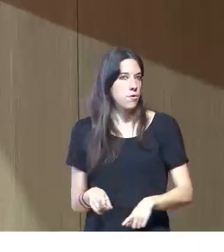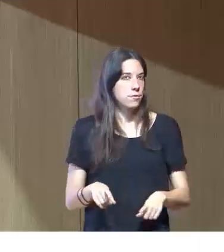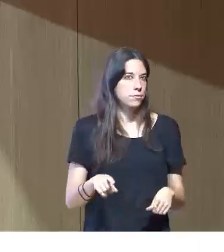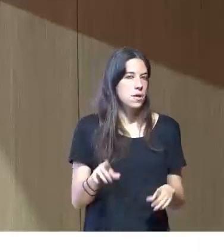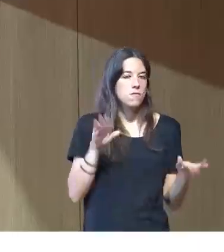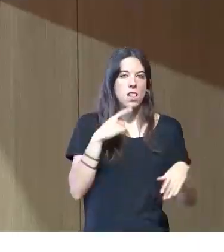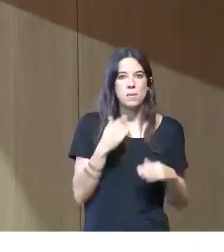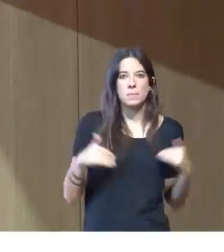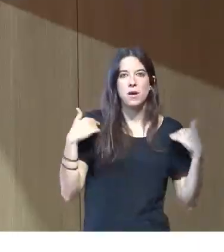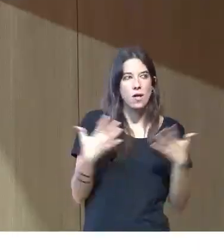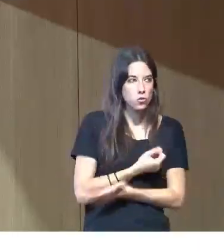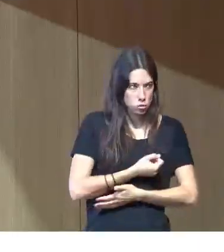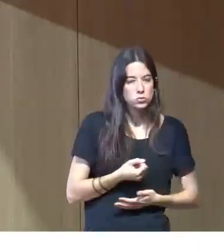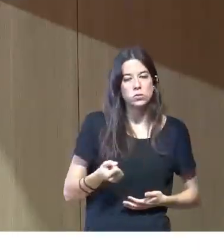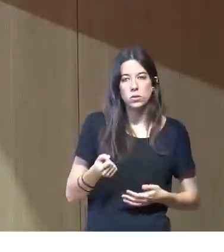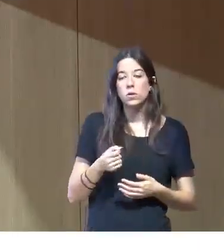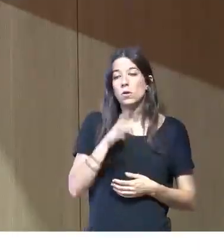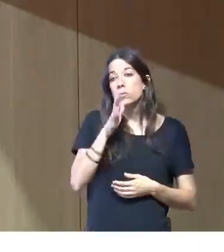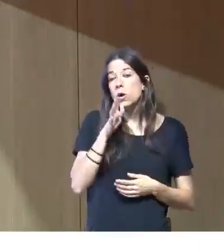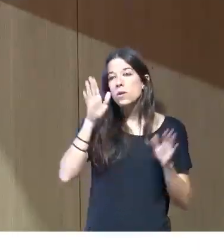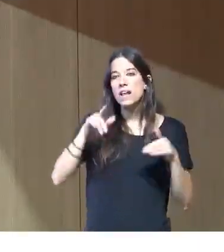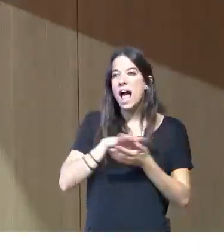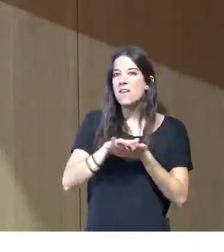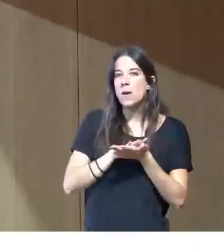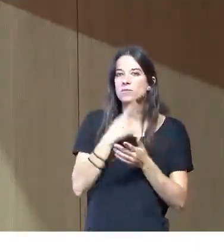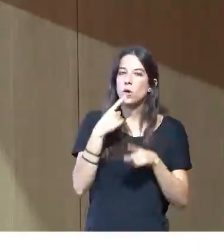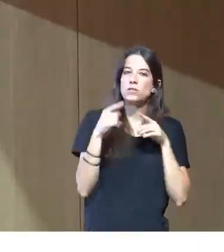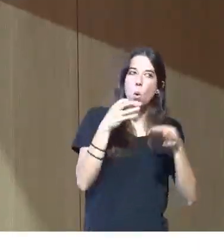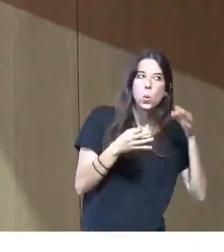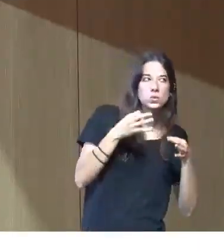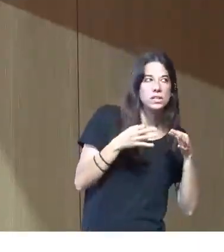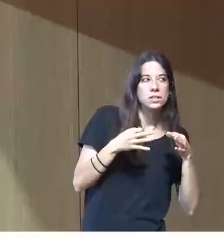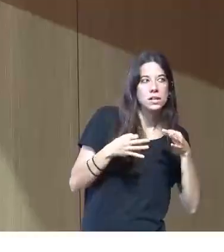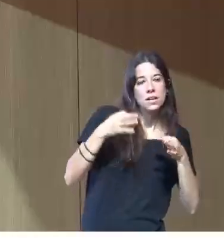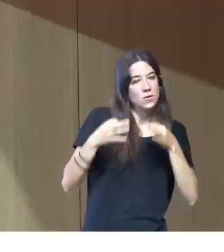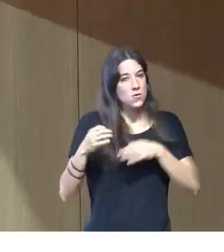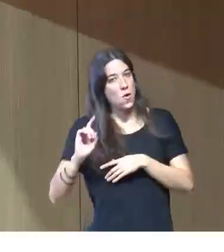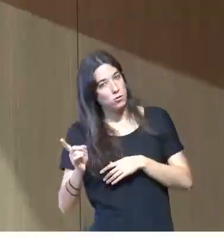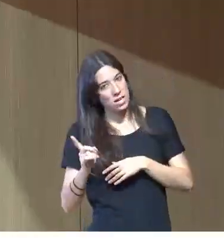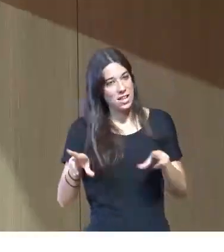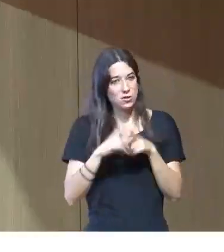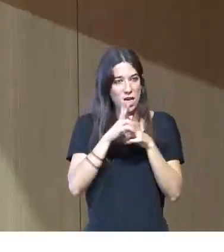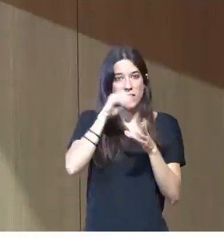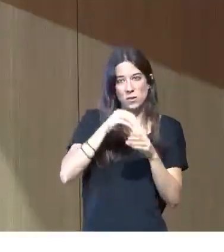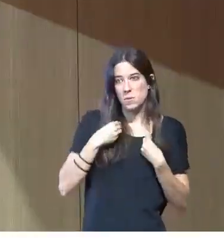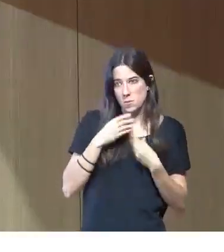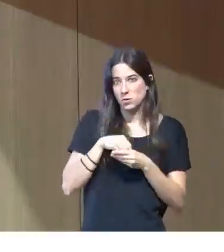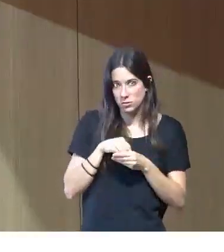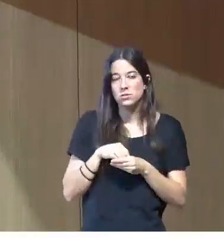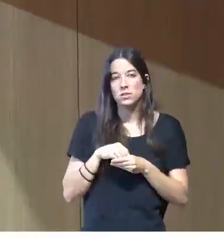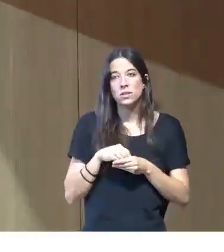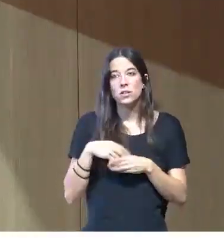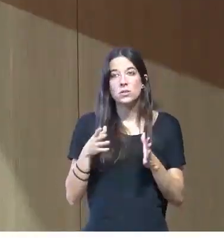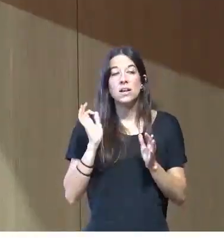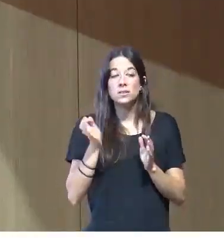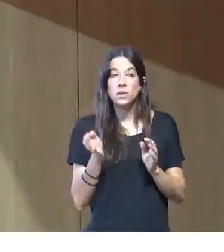porque habla de lo justo de la injusta que es la sociedad en la que vivimos Entonces desde ahí yo creo